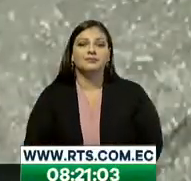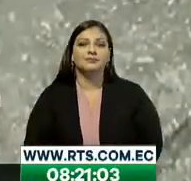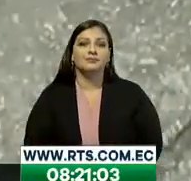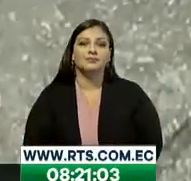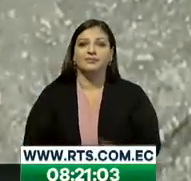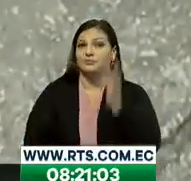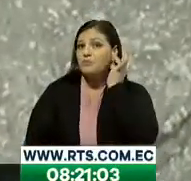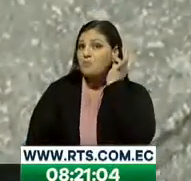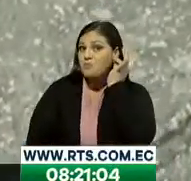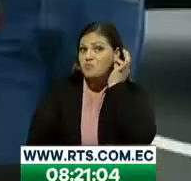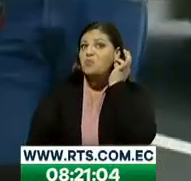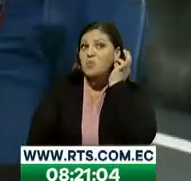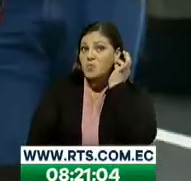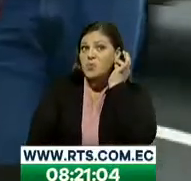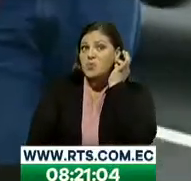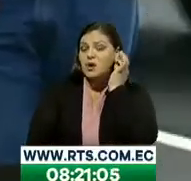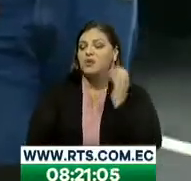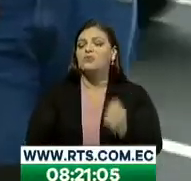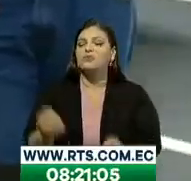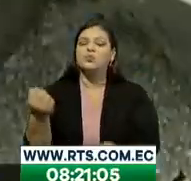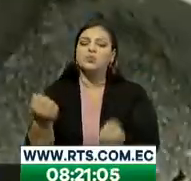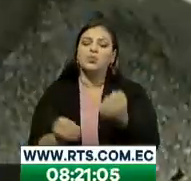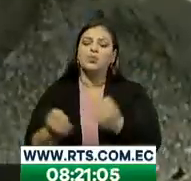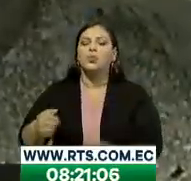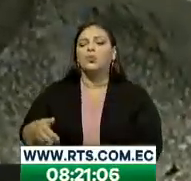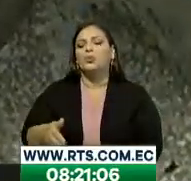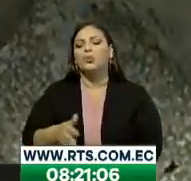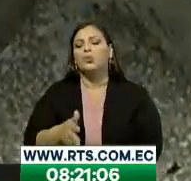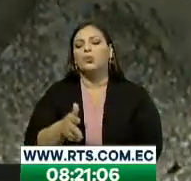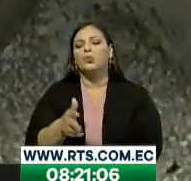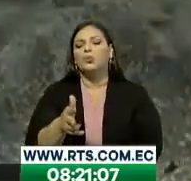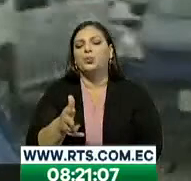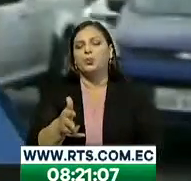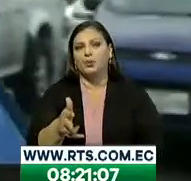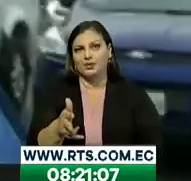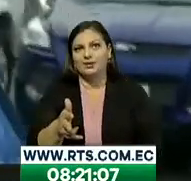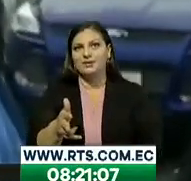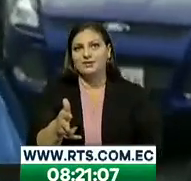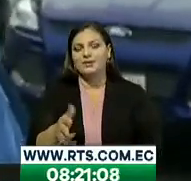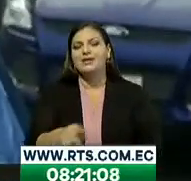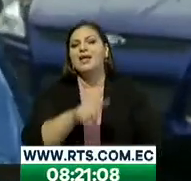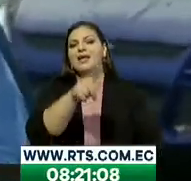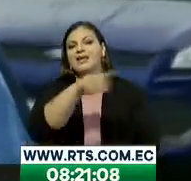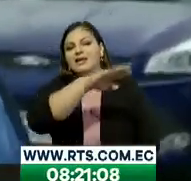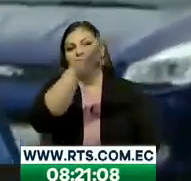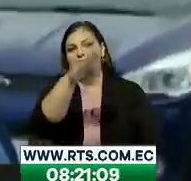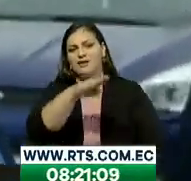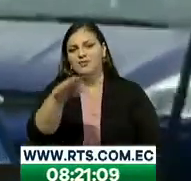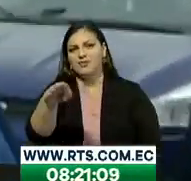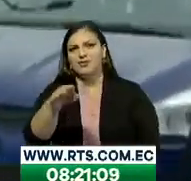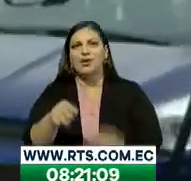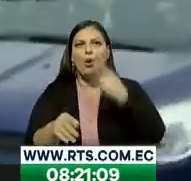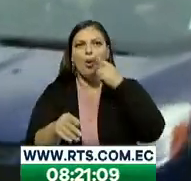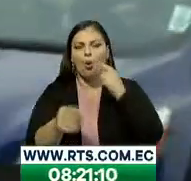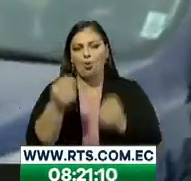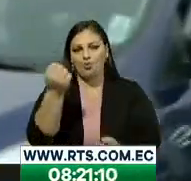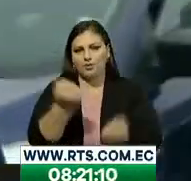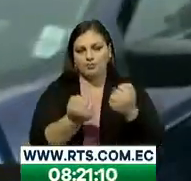sufrió contusión alguna, no así quien conducía el pequeño vehículo. La conductora del vehículo café del